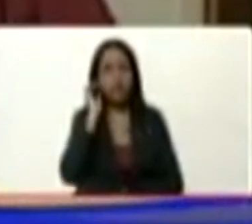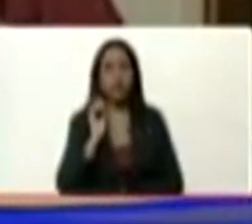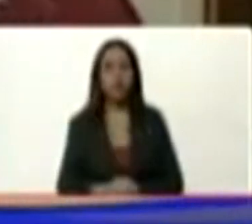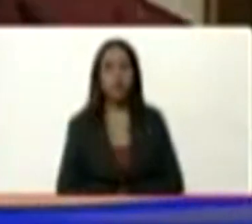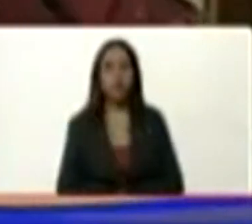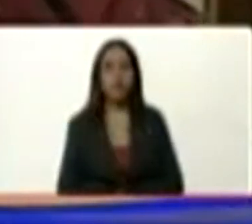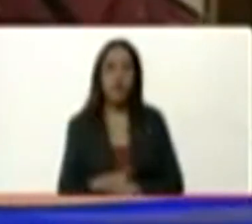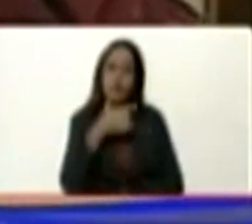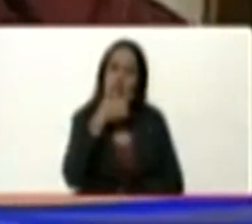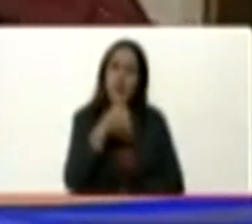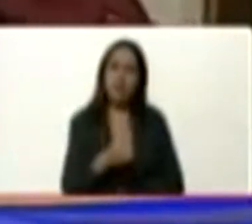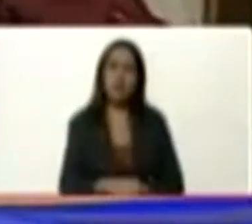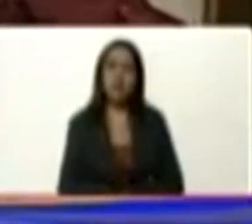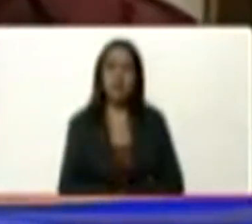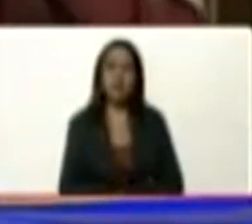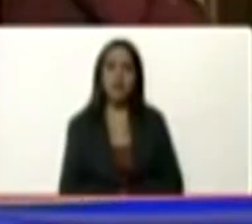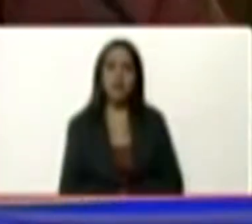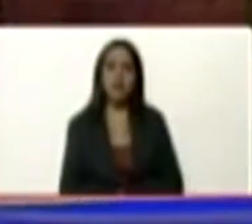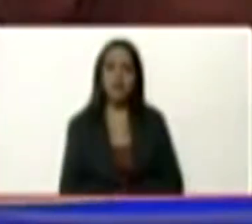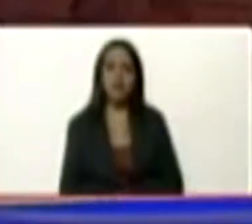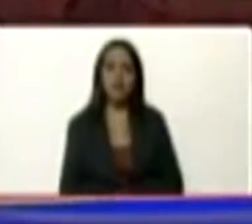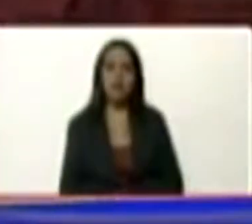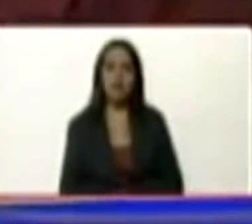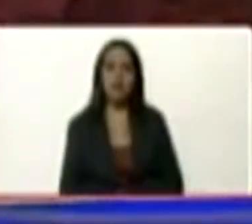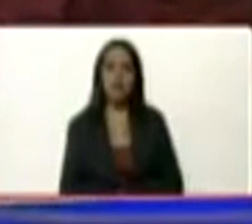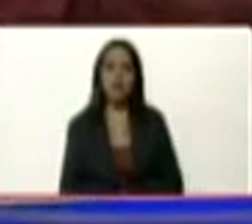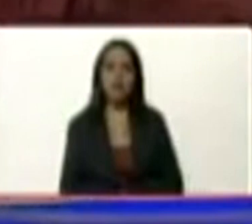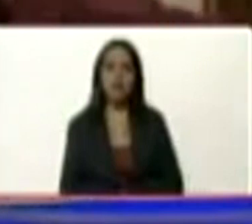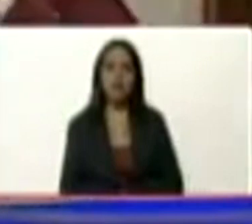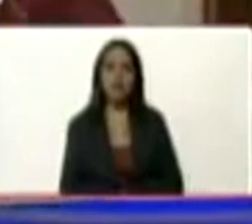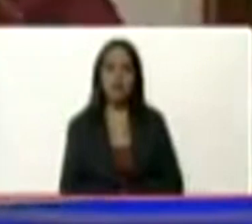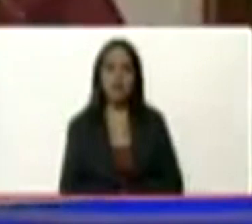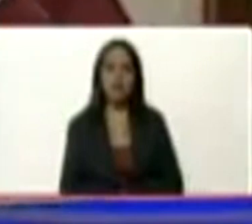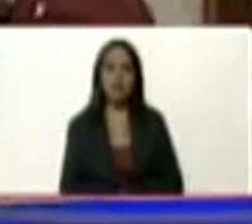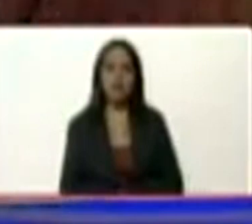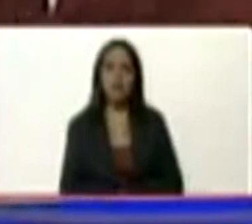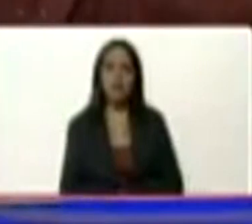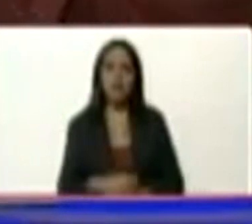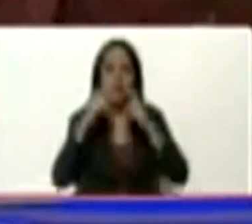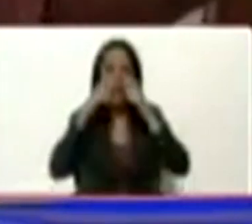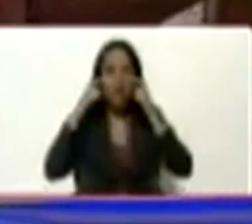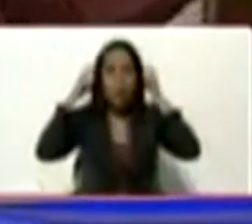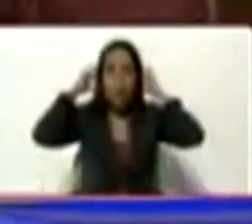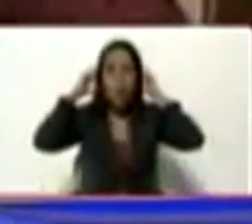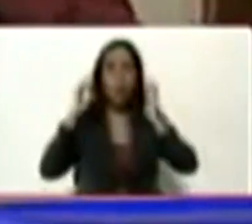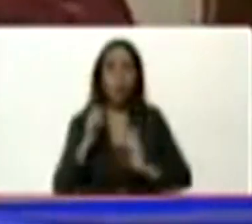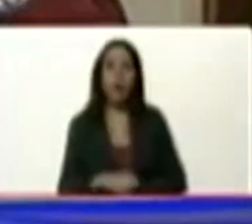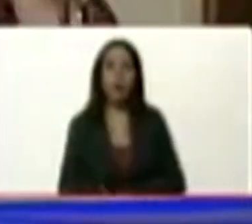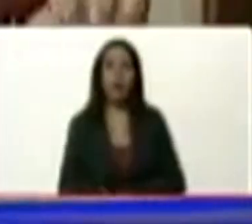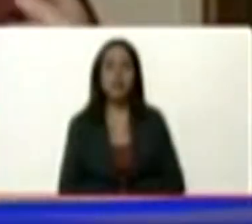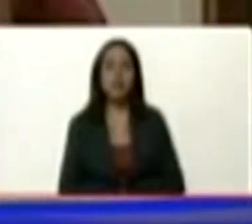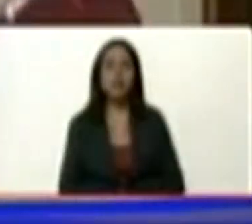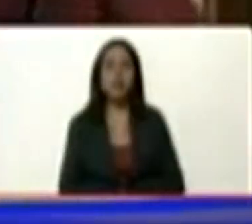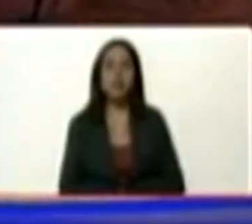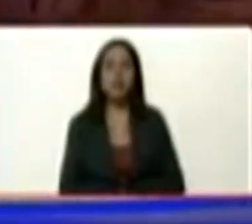dispuesto que toda la gente use mascarilla para protegerse de el coronavirus los vuelos al exterior están casi totalmente suspendidos la